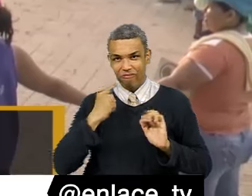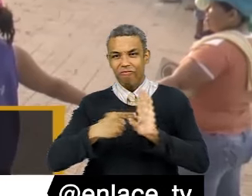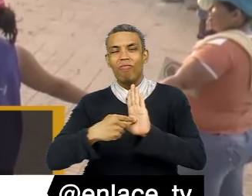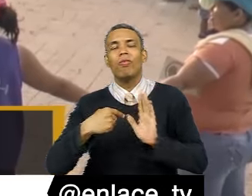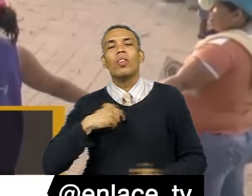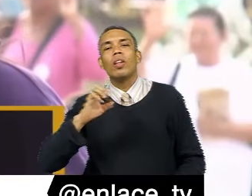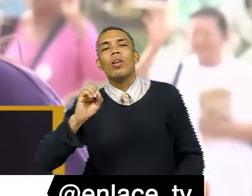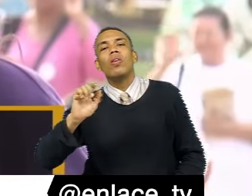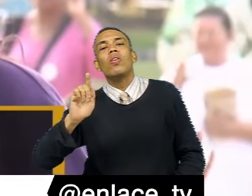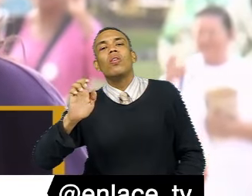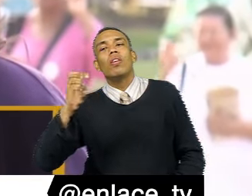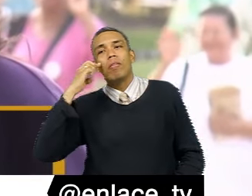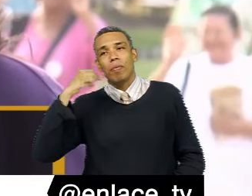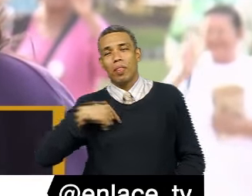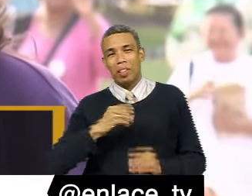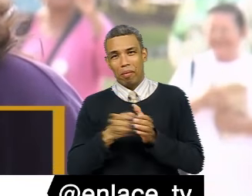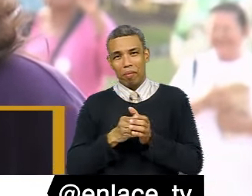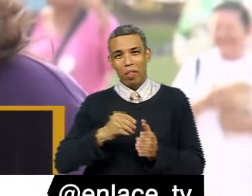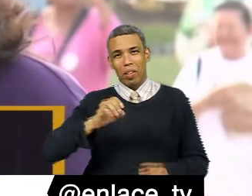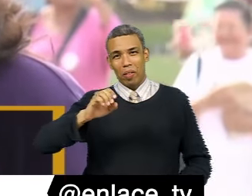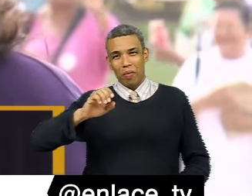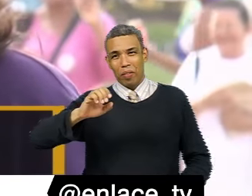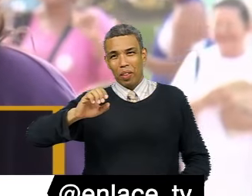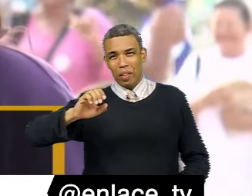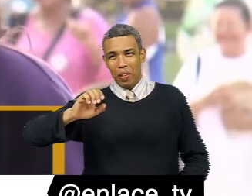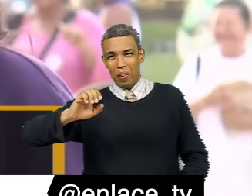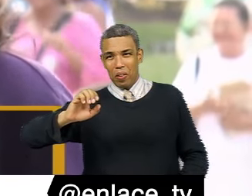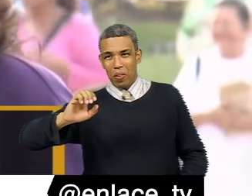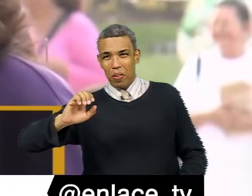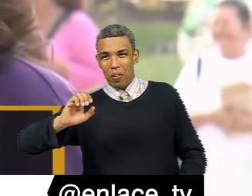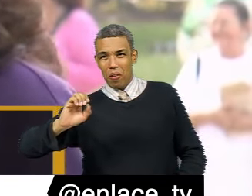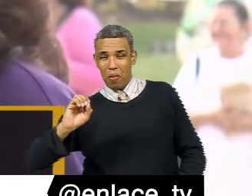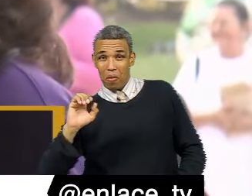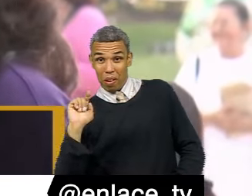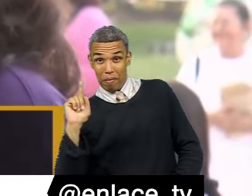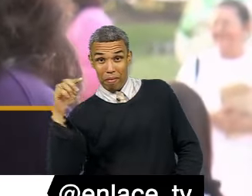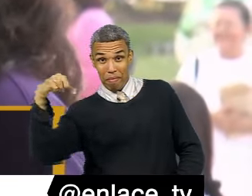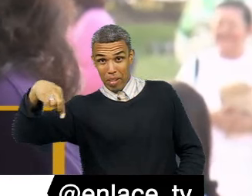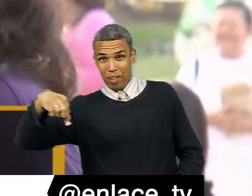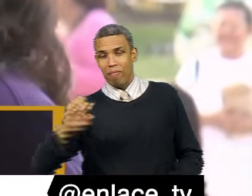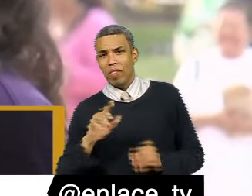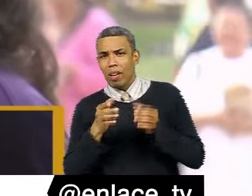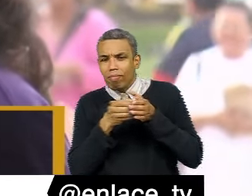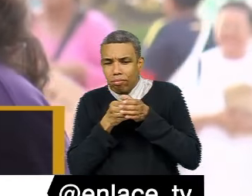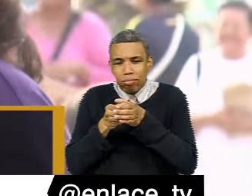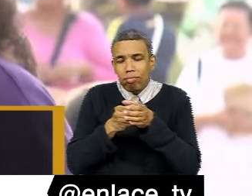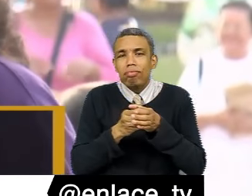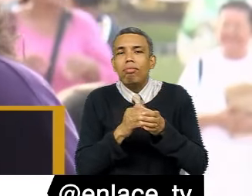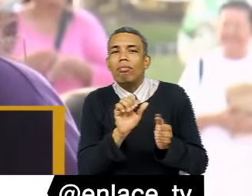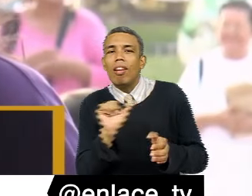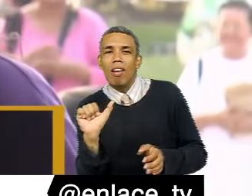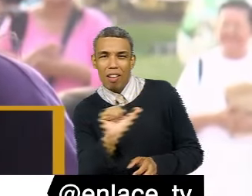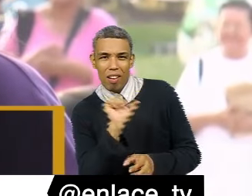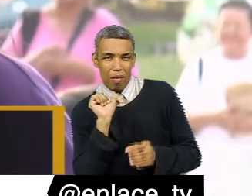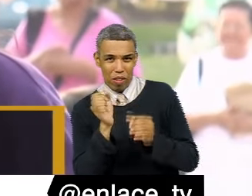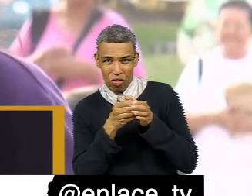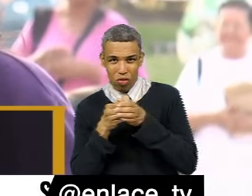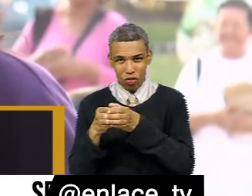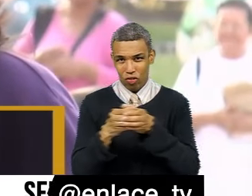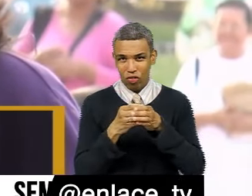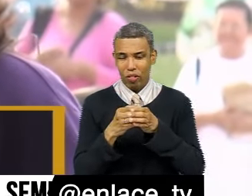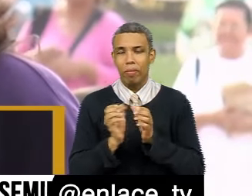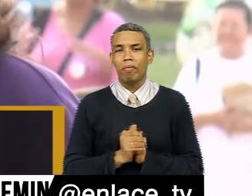Enlace Noticias. Estamos lanzando una campaña que va a ir por todo el Magdalena Medio, que se llama Semillas de Paz. Es cómo